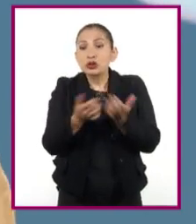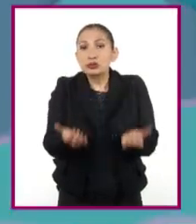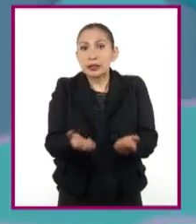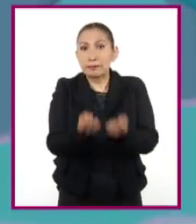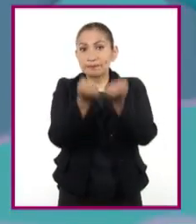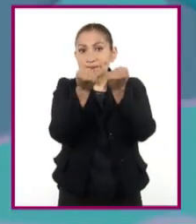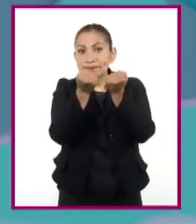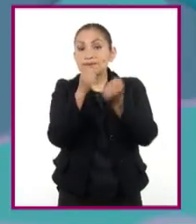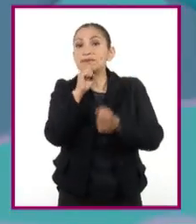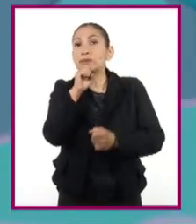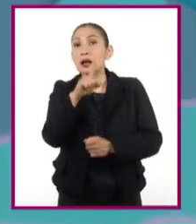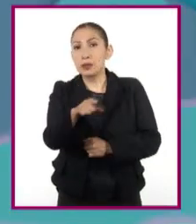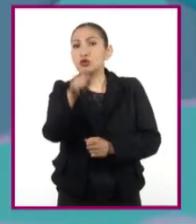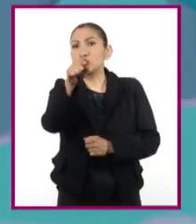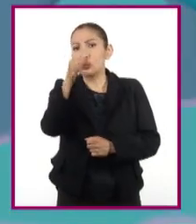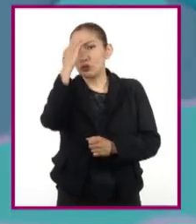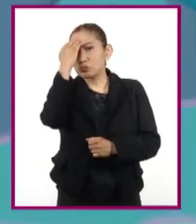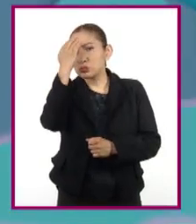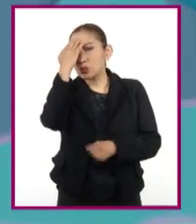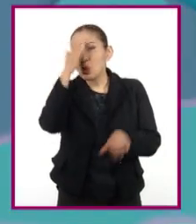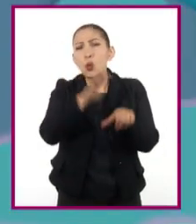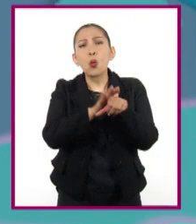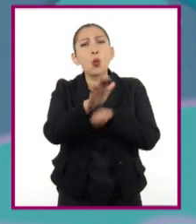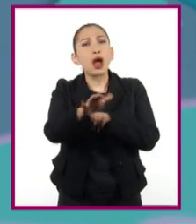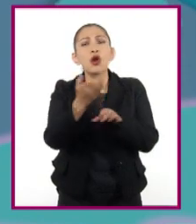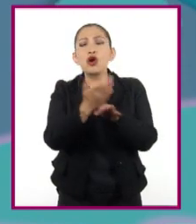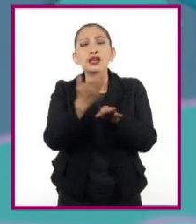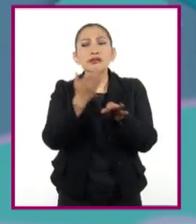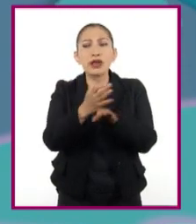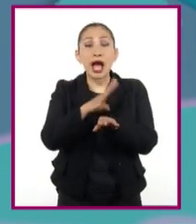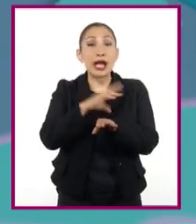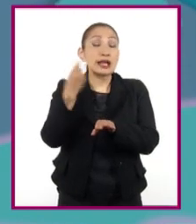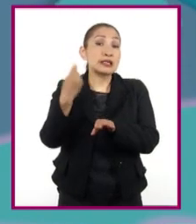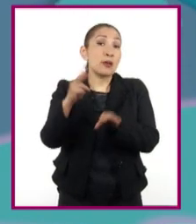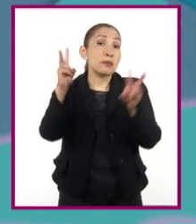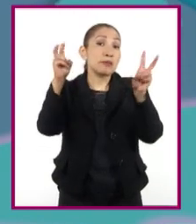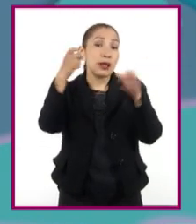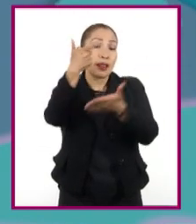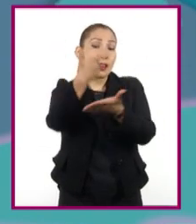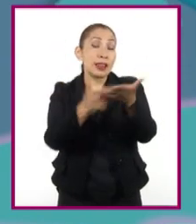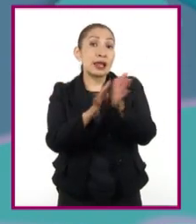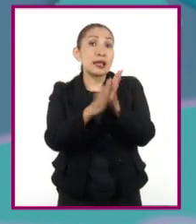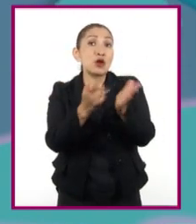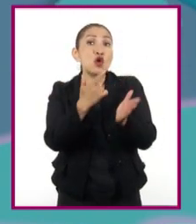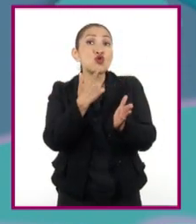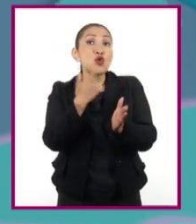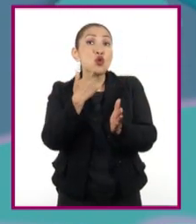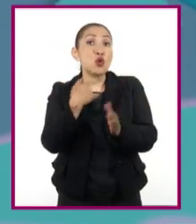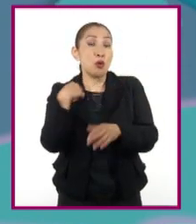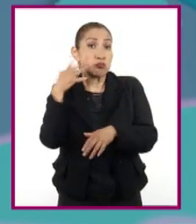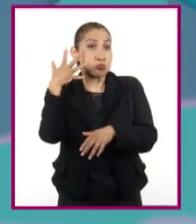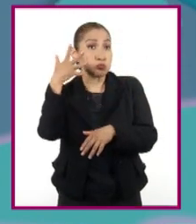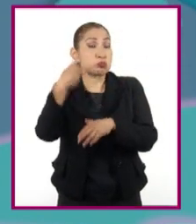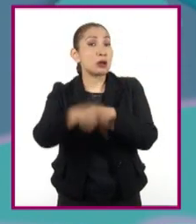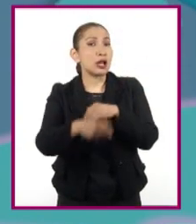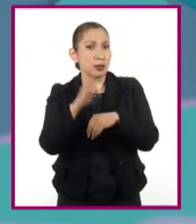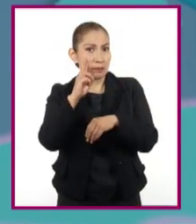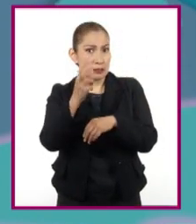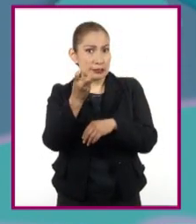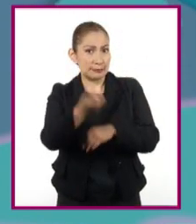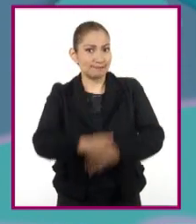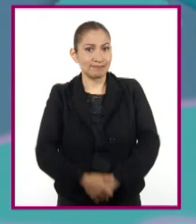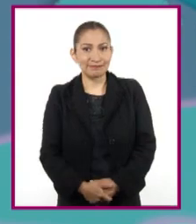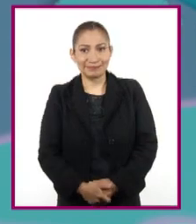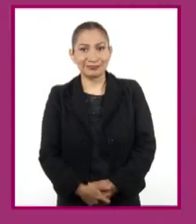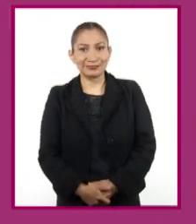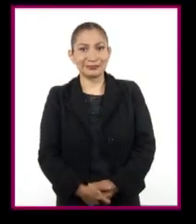rescate. También se enterarán de cuáles se encuentran en el denominado Libro Rojo de las Especies. ¡No se lo pierdan!